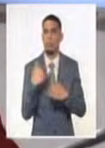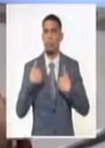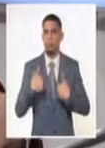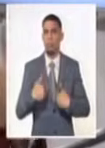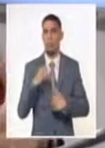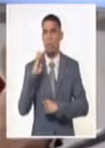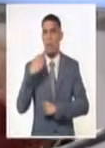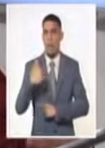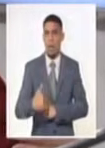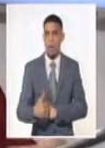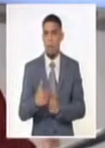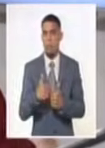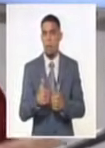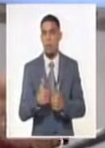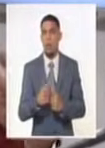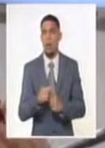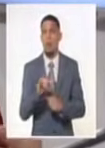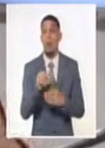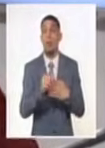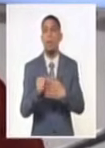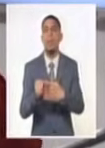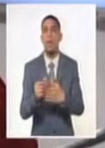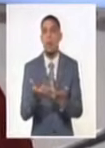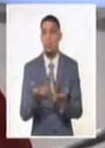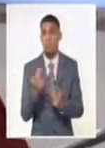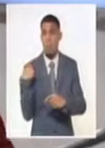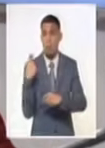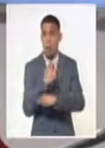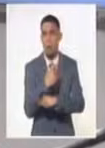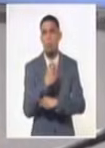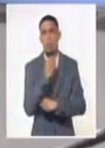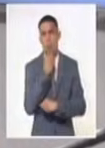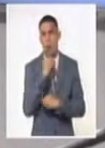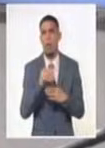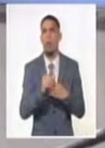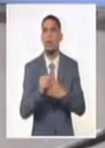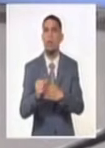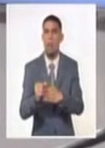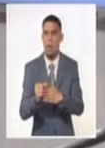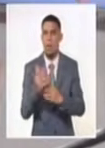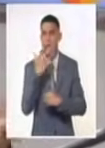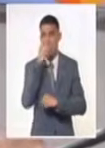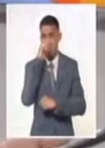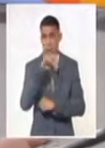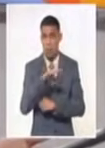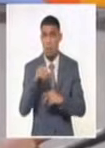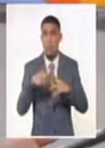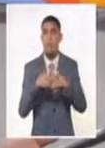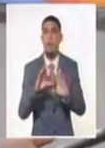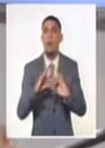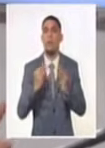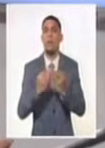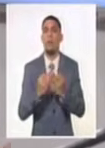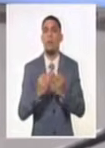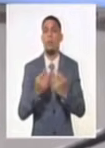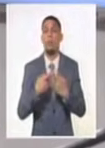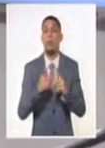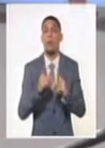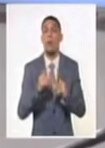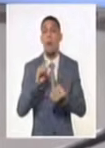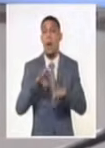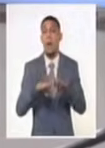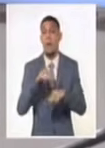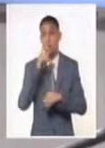son como guías espirituales de la familia y de los niños ante la diversidad de situaciones que están enfrentando, para las que a veces los niños y los adolescentes no tienen una